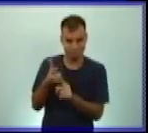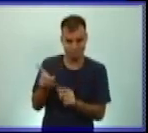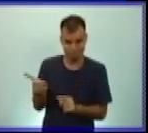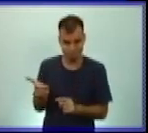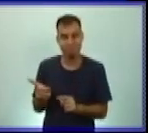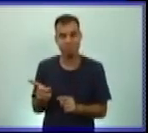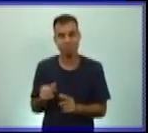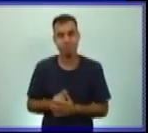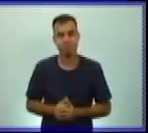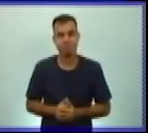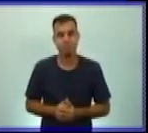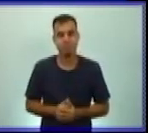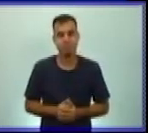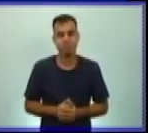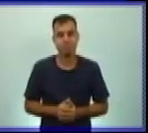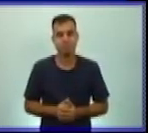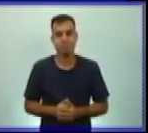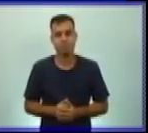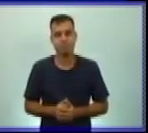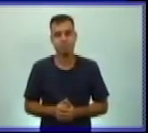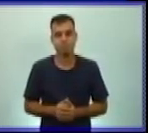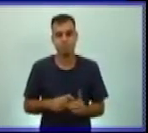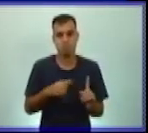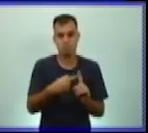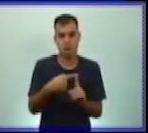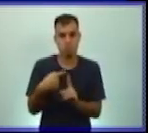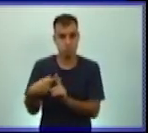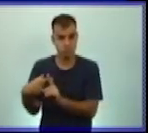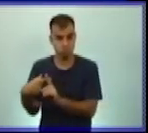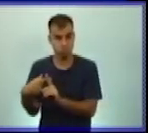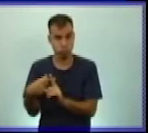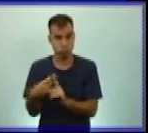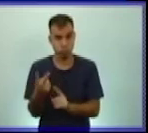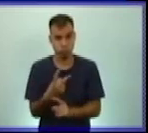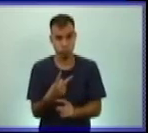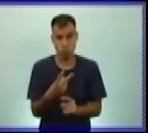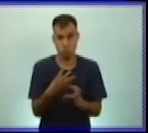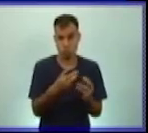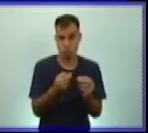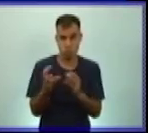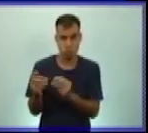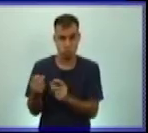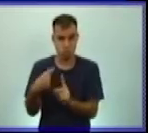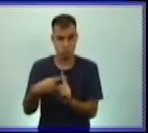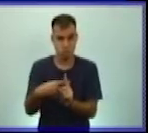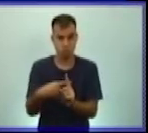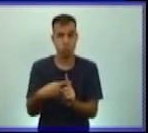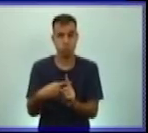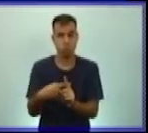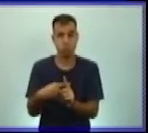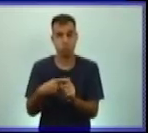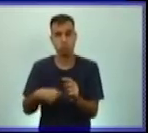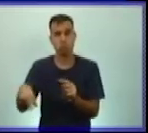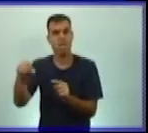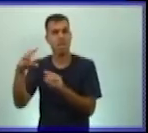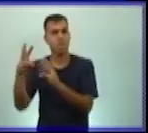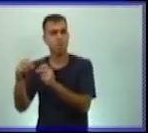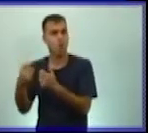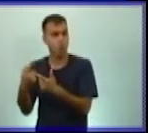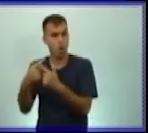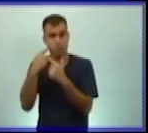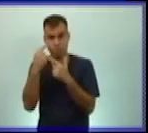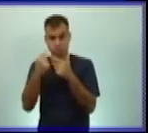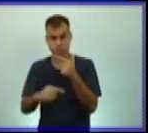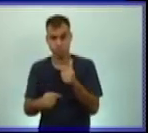aluminio que me dan más la masa del dioxígeno, que es 96 gramos. Calculamos y, por supuesto,